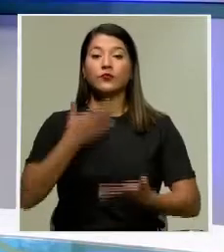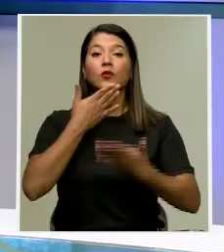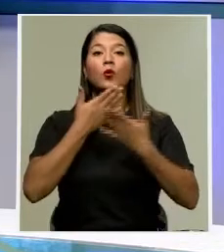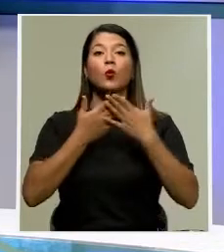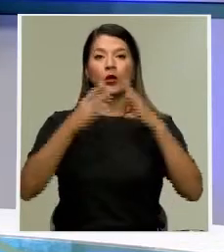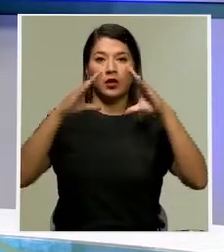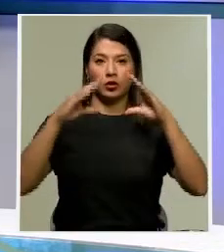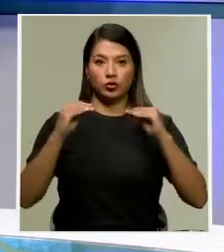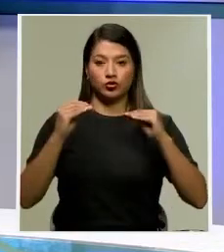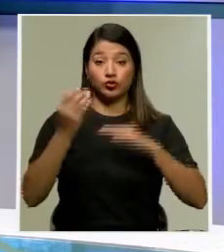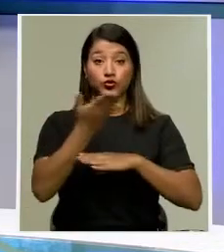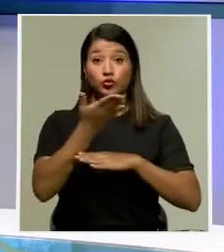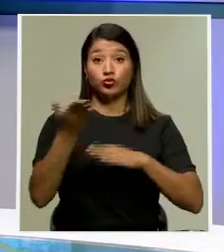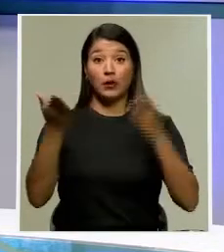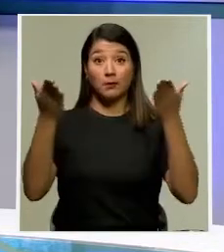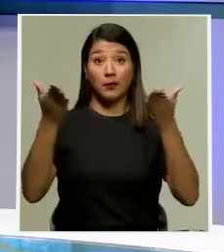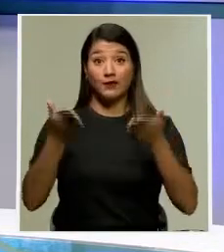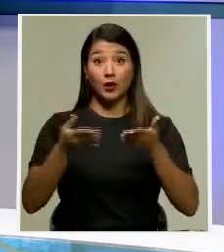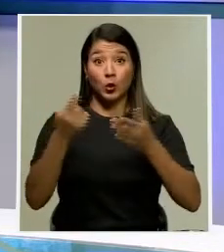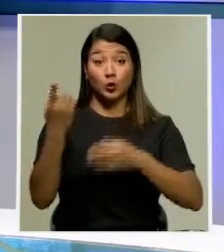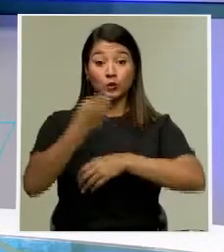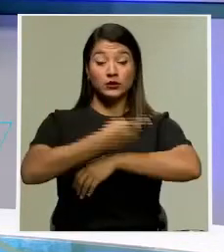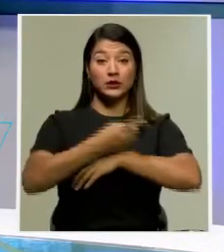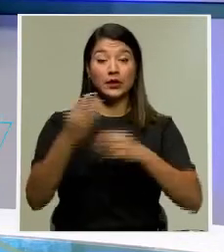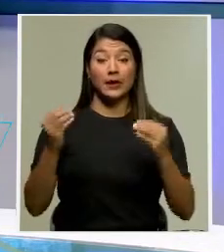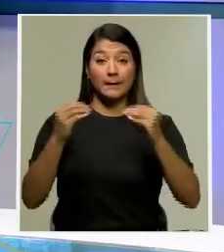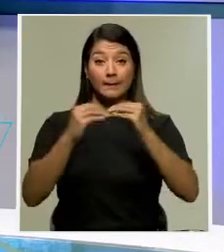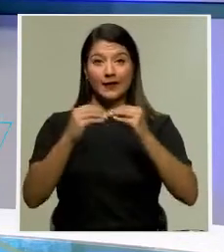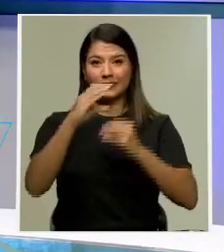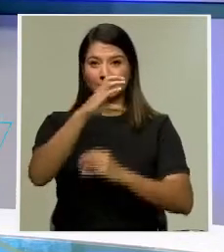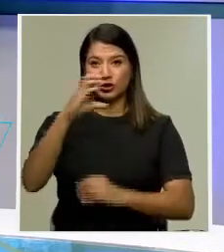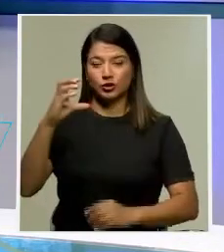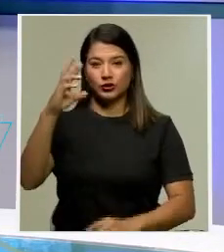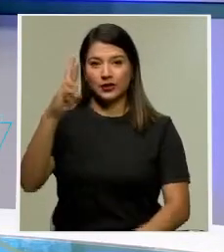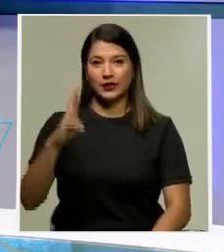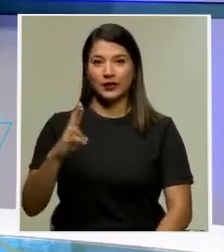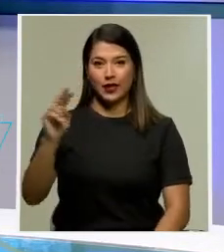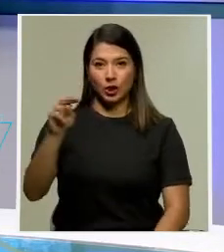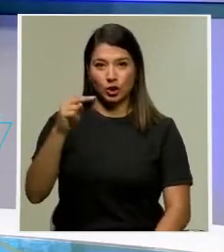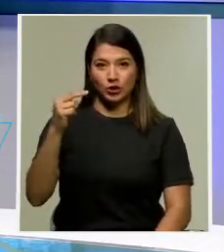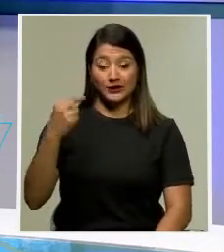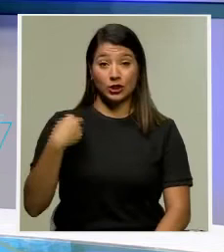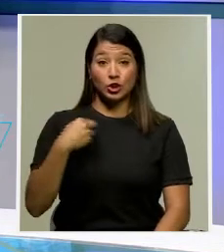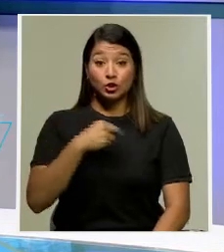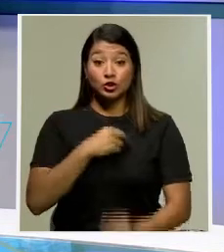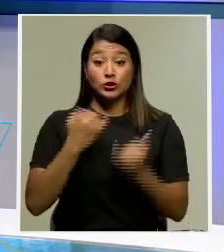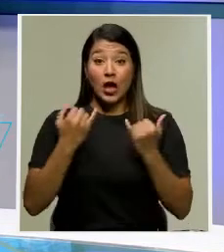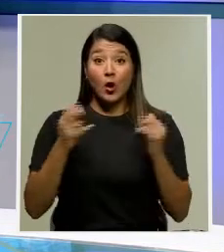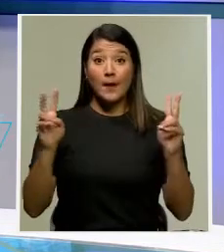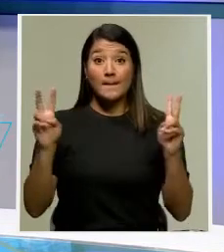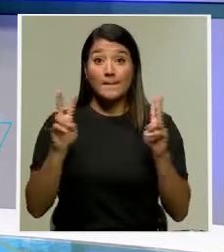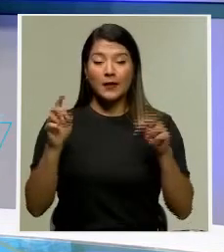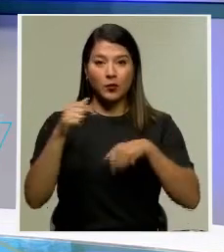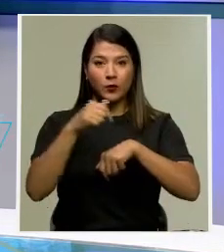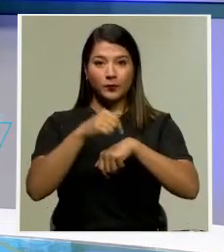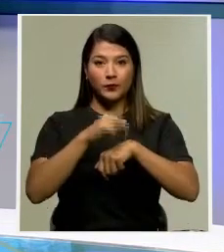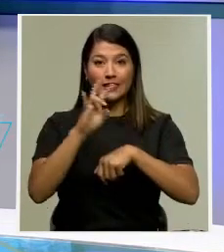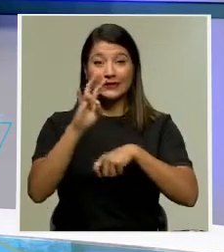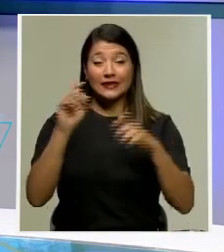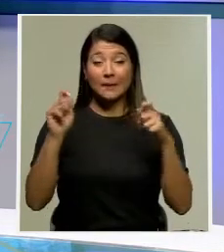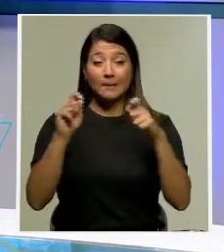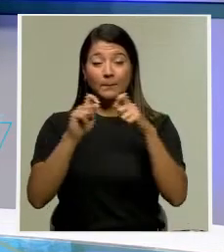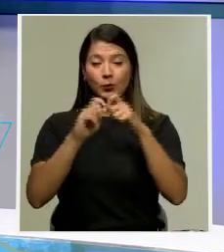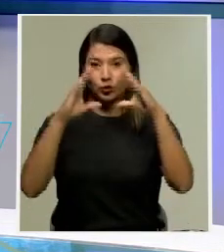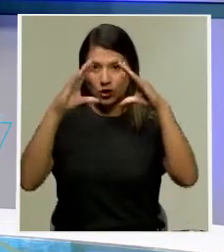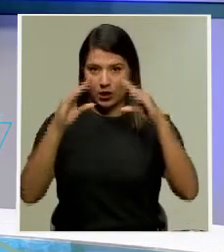Buenas noches, bienvenidos a una nueva edición estelar de Costa Rica Noticias. Estamos en vivo a las 7 en punto de la